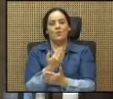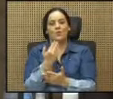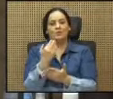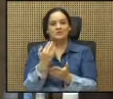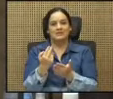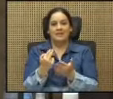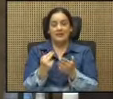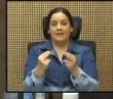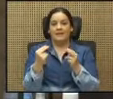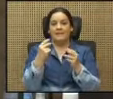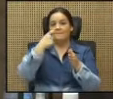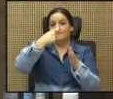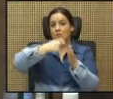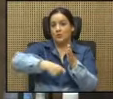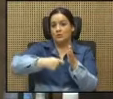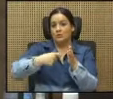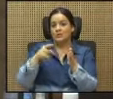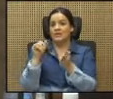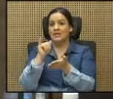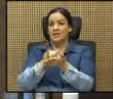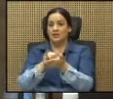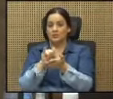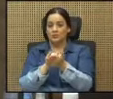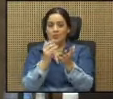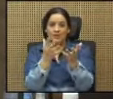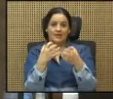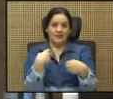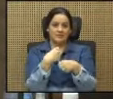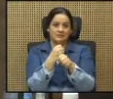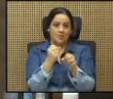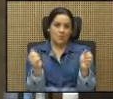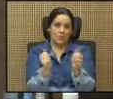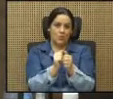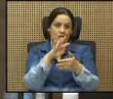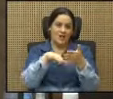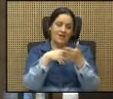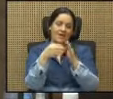Y esto es lo que pretende seguir haciendo junto con la agenda del Fondo Monetario Internacional.